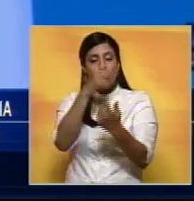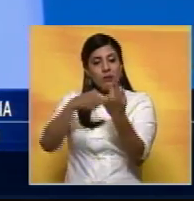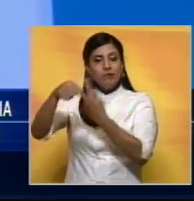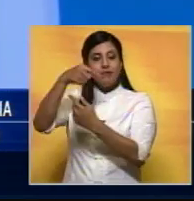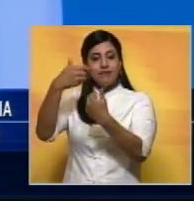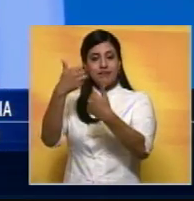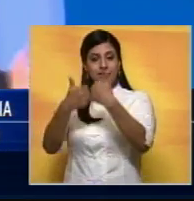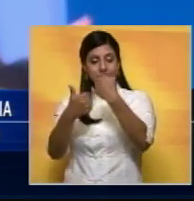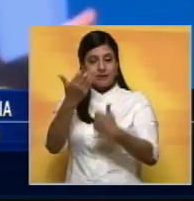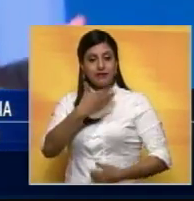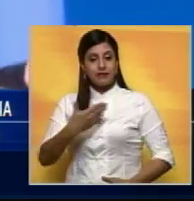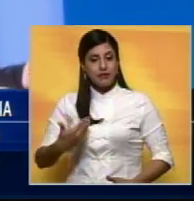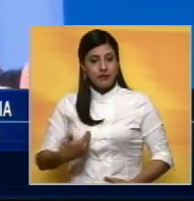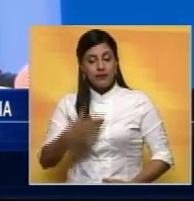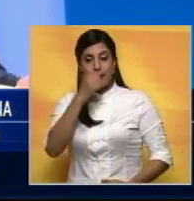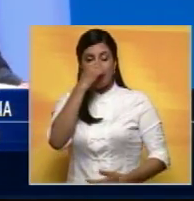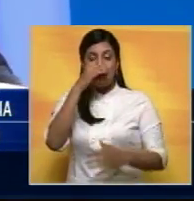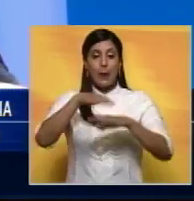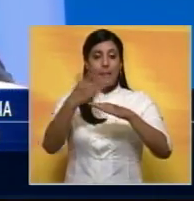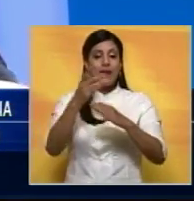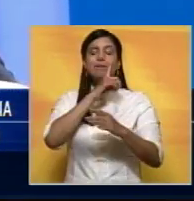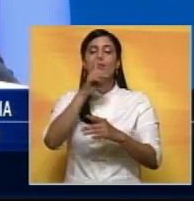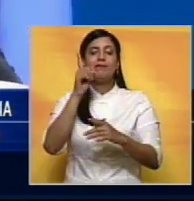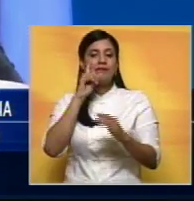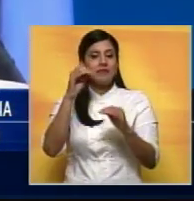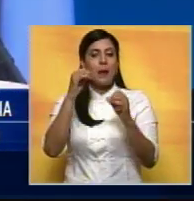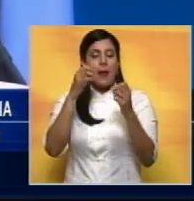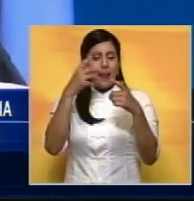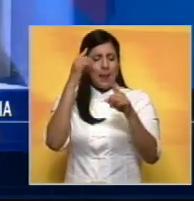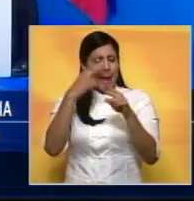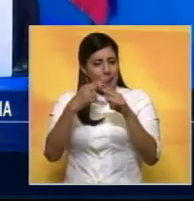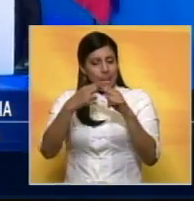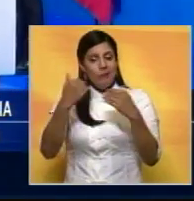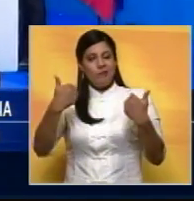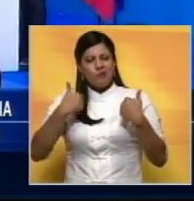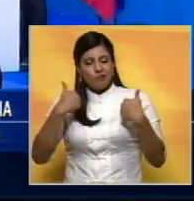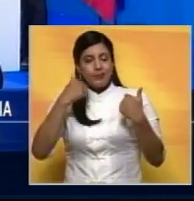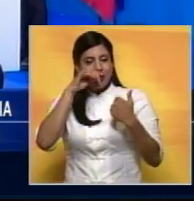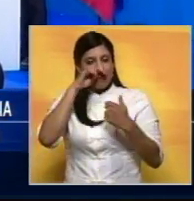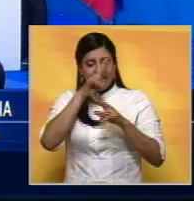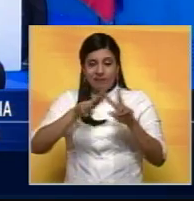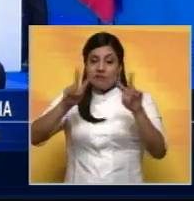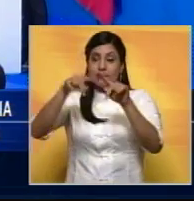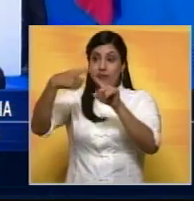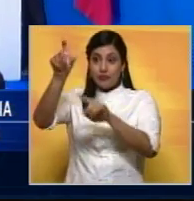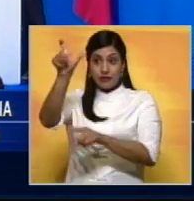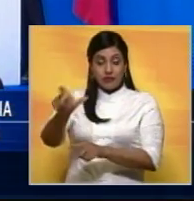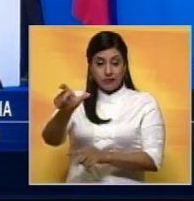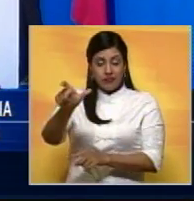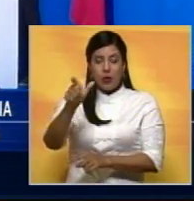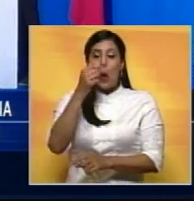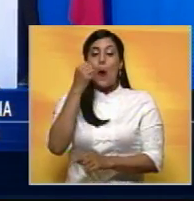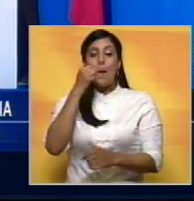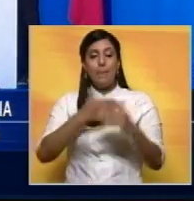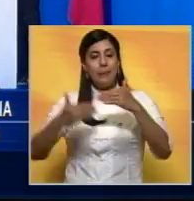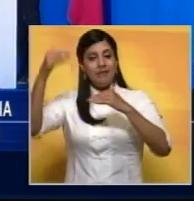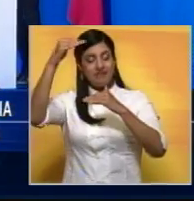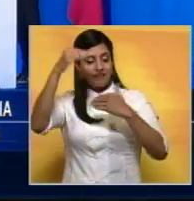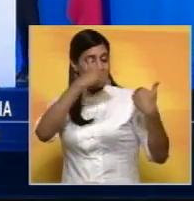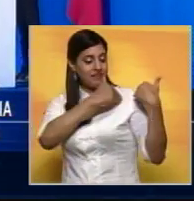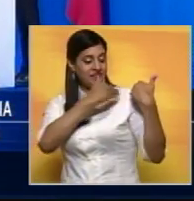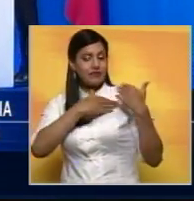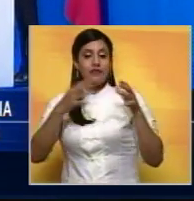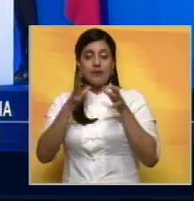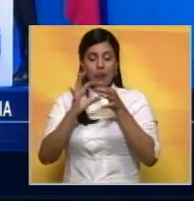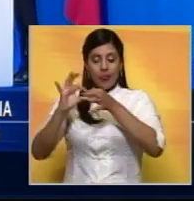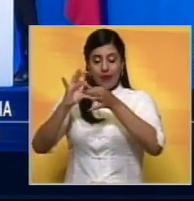de las presidenciales. Esto frente a lo que calificó de los riesgos que supondría la victoria de Marine Le Pen. La alta representante de la